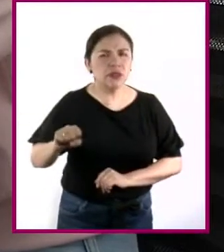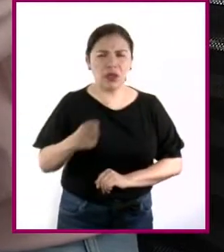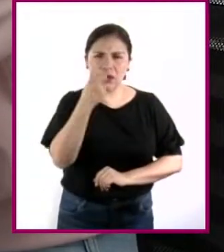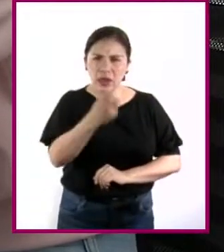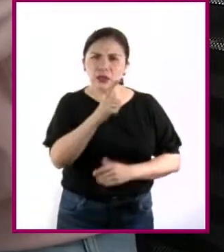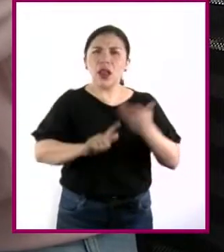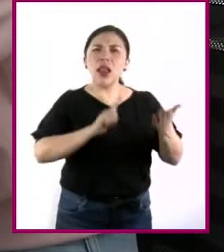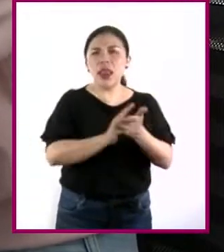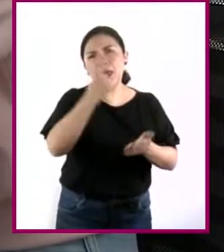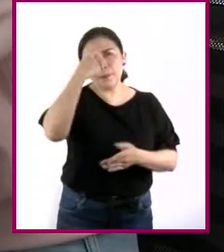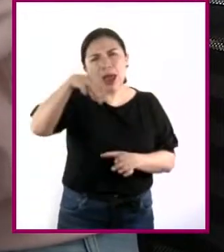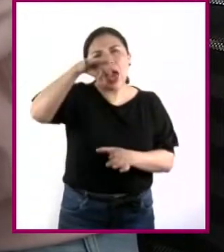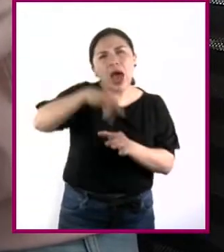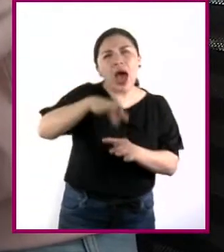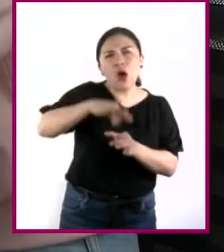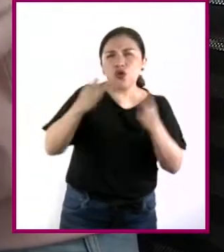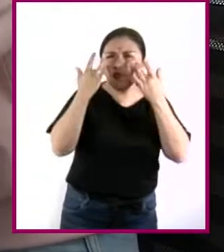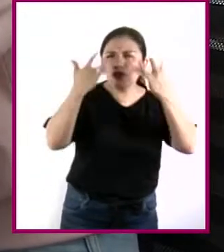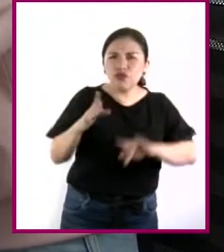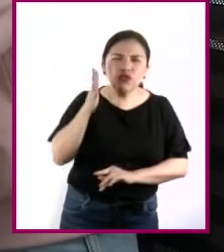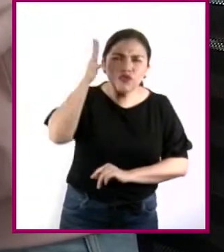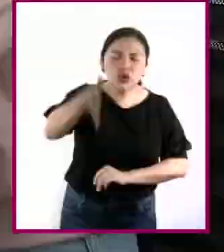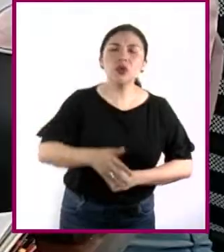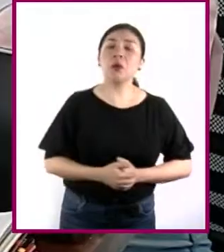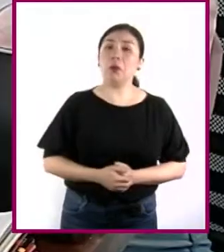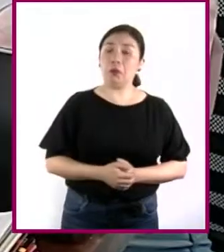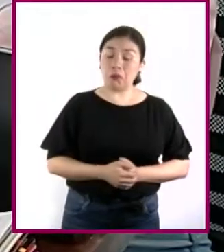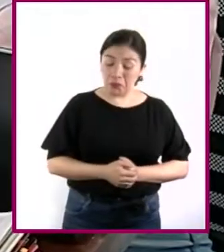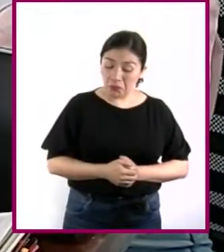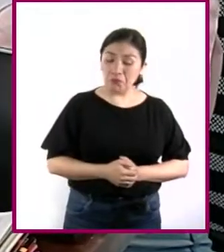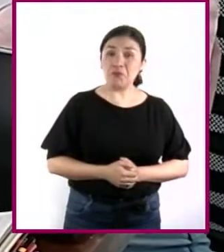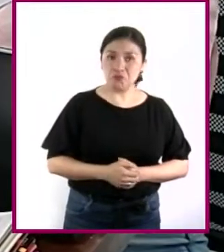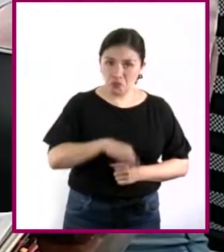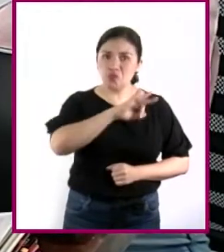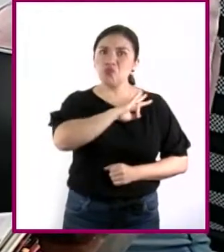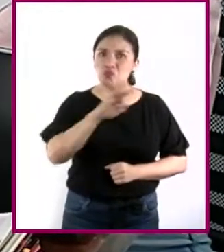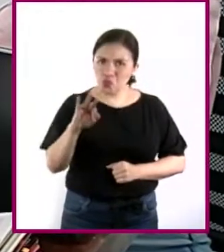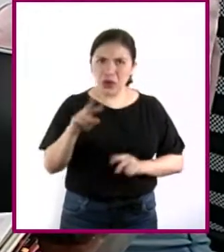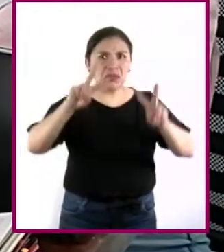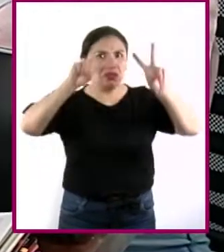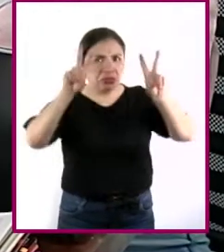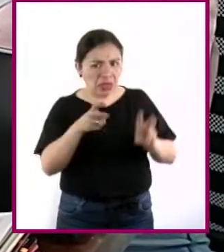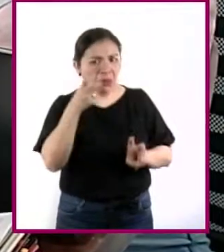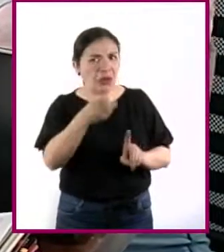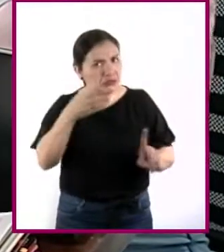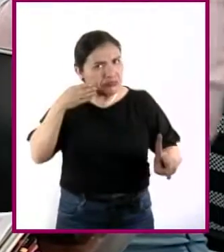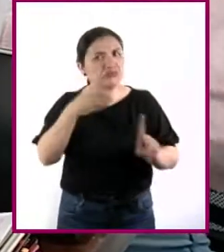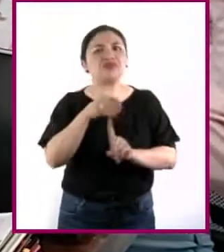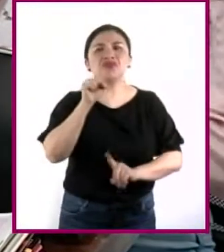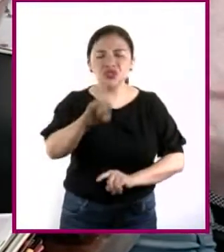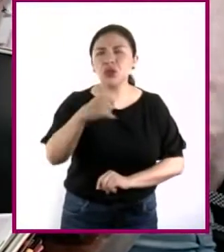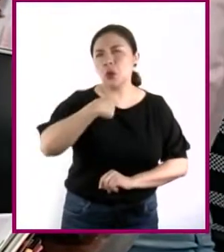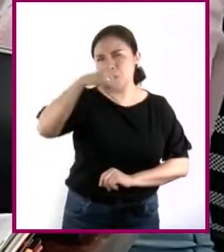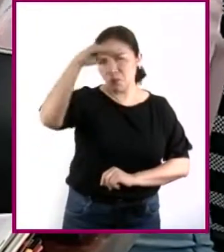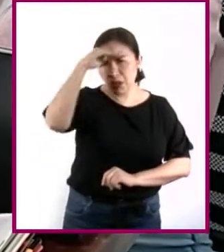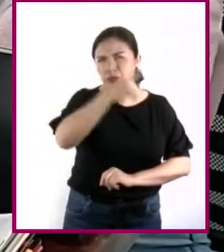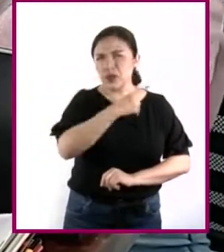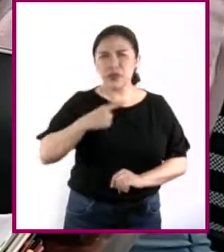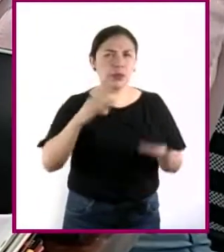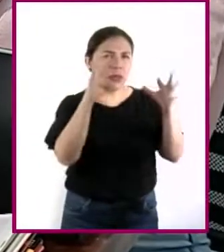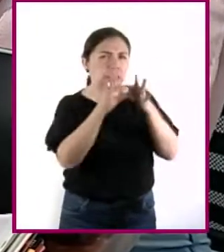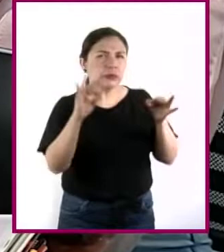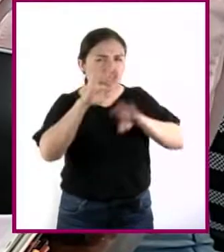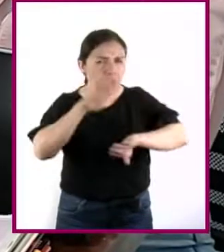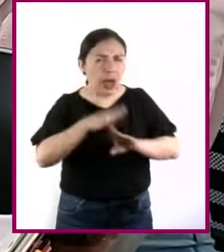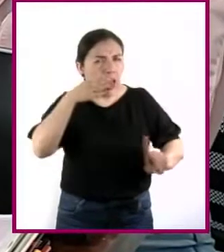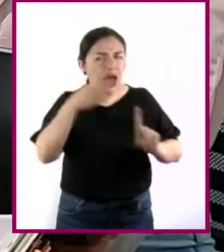Ley de los Sistemas del Ahorro para el Retiro. Me parece que podemos abordar muy bien el tema y pienso que tenemos que especificar